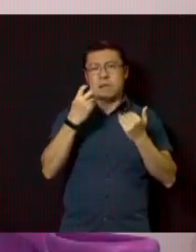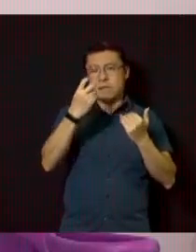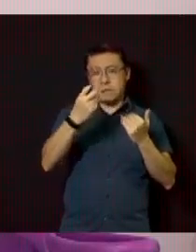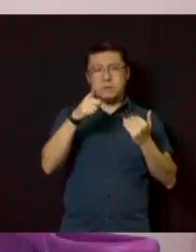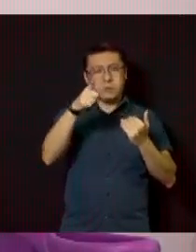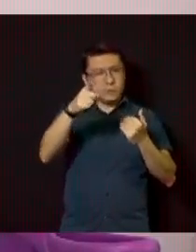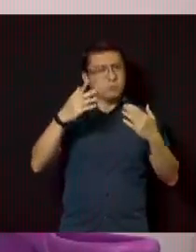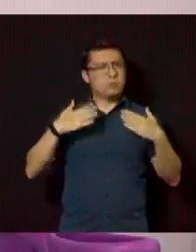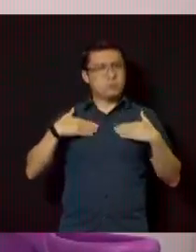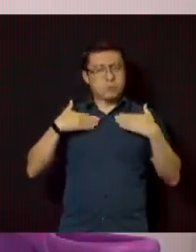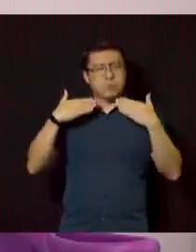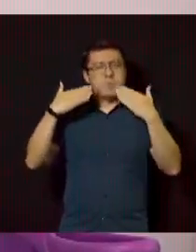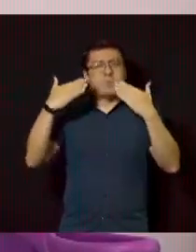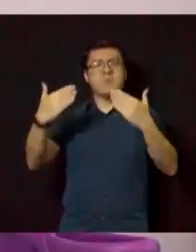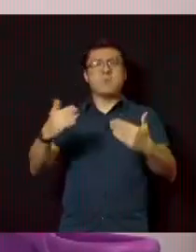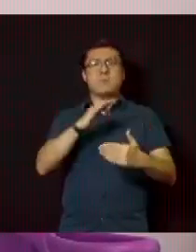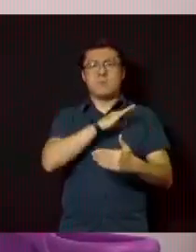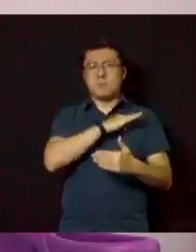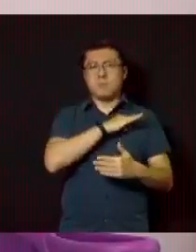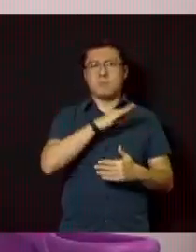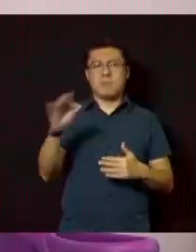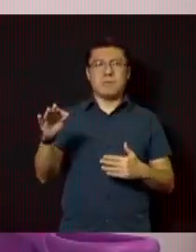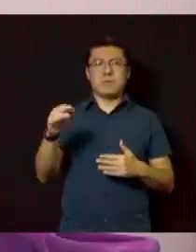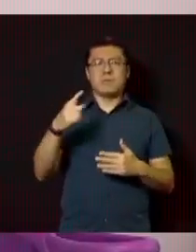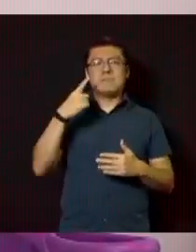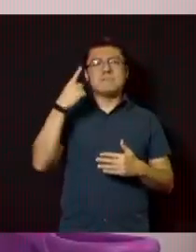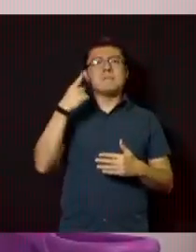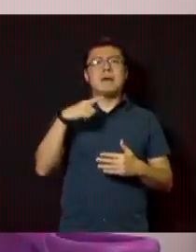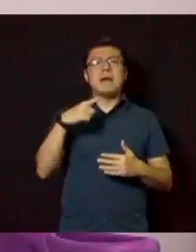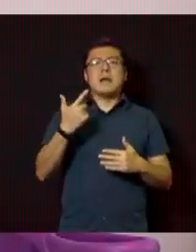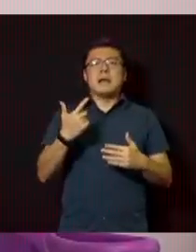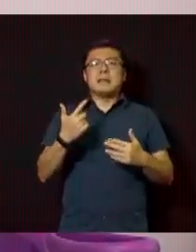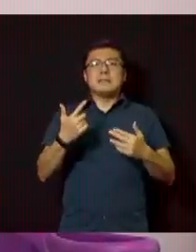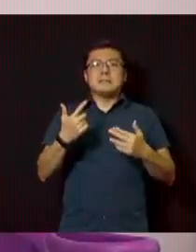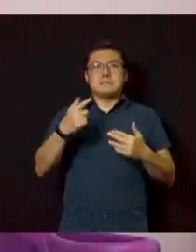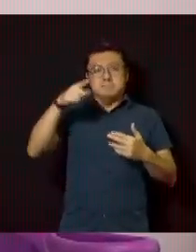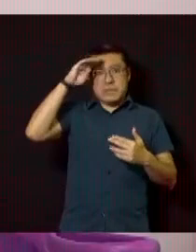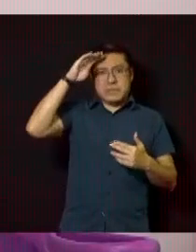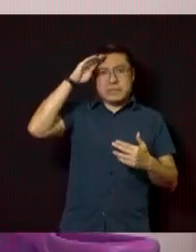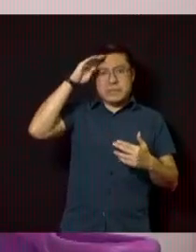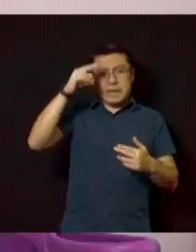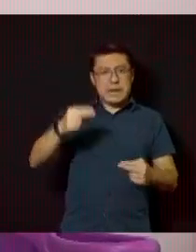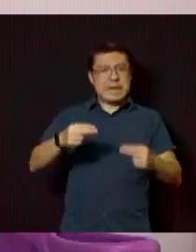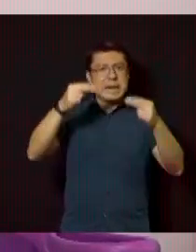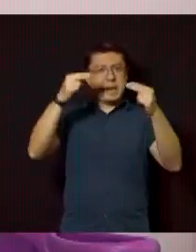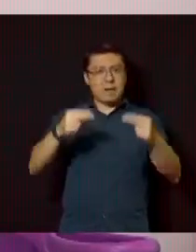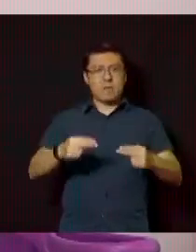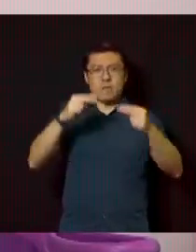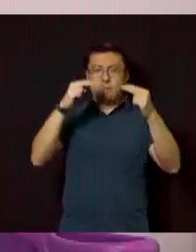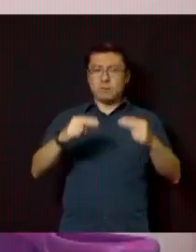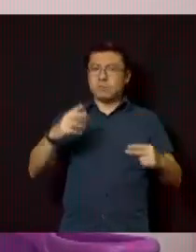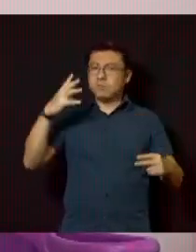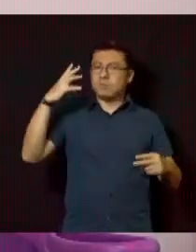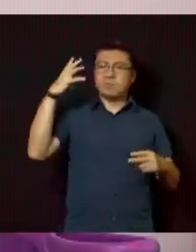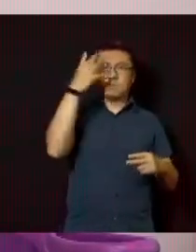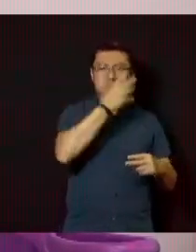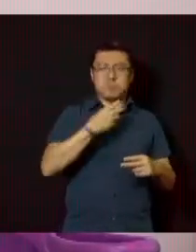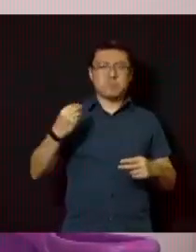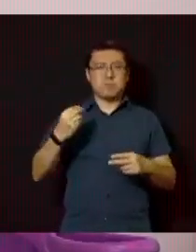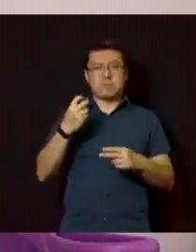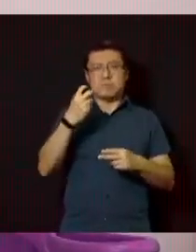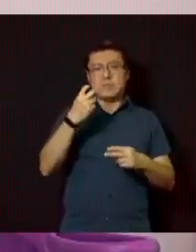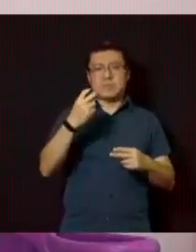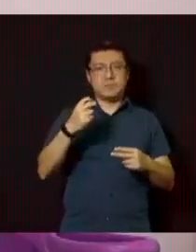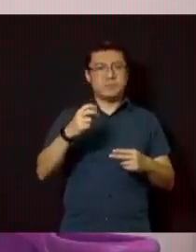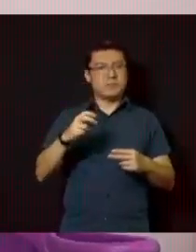confianza para que tú puedas decir, hay un negocio maravilloso con Sectum. Además, también te quiero decir algo. La industria